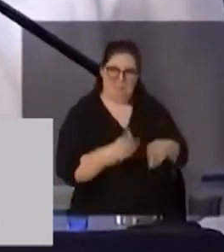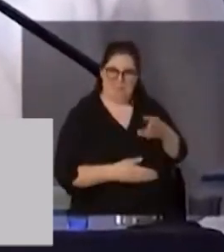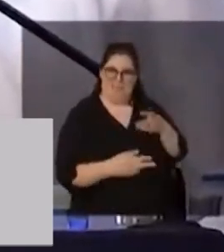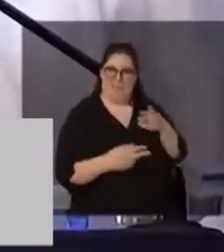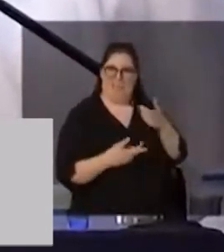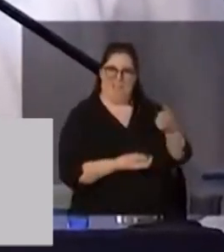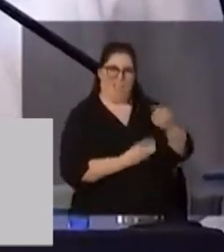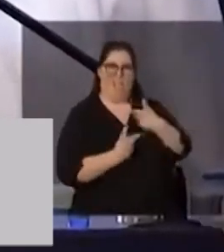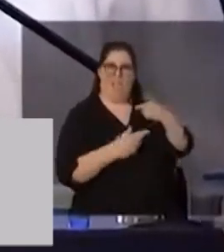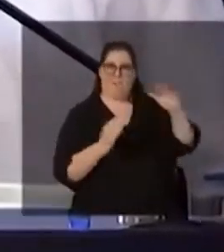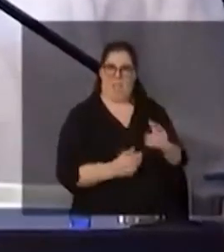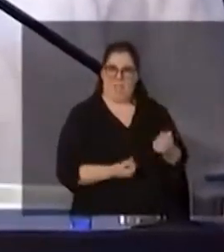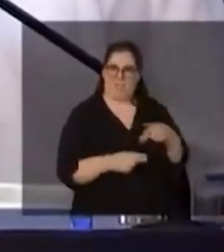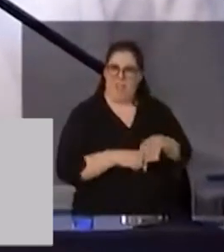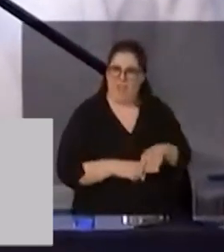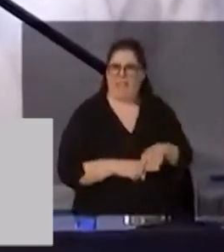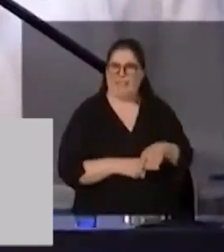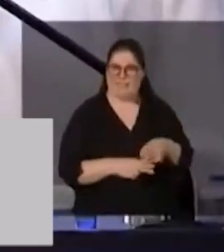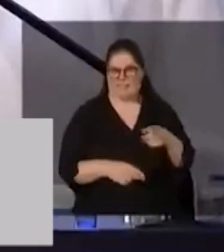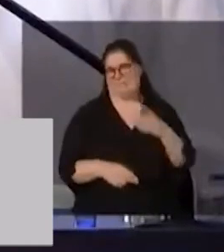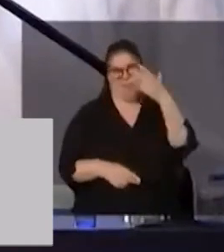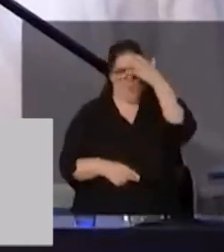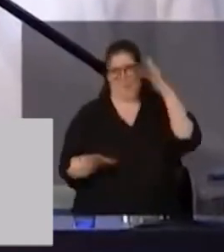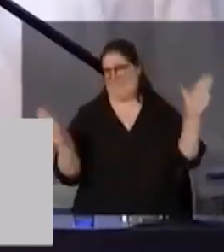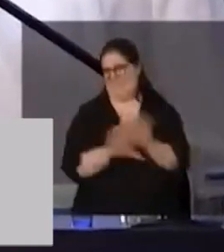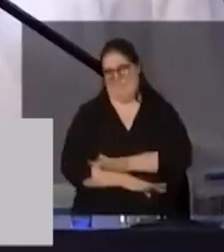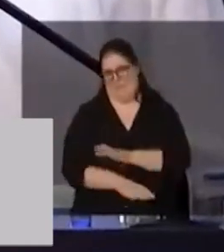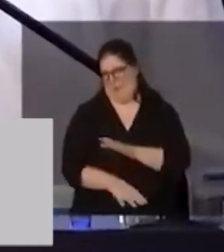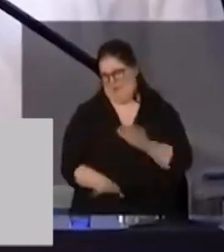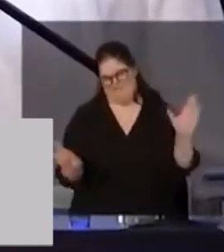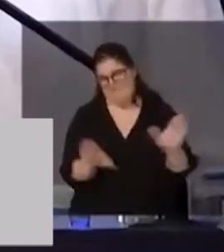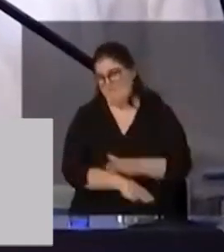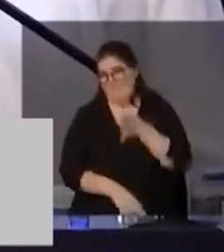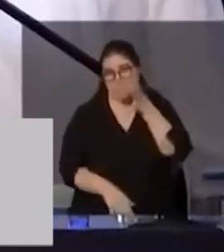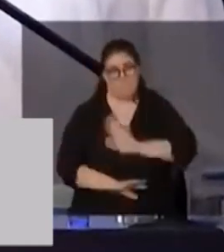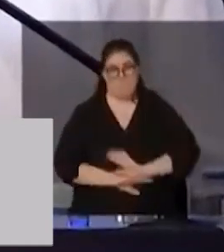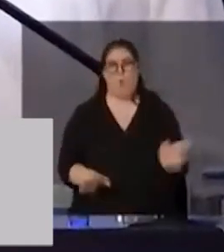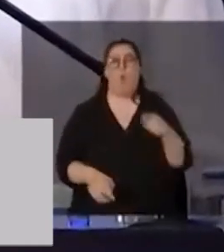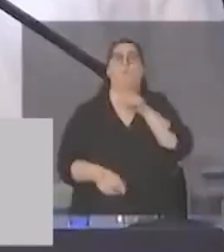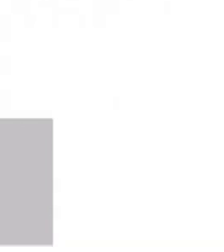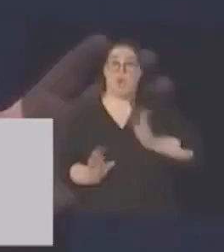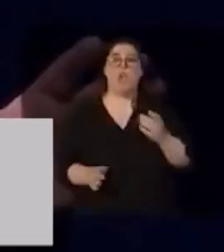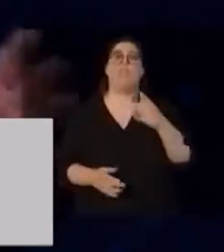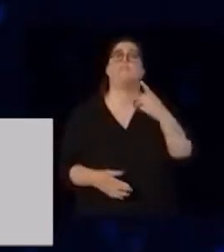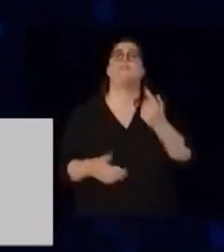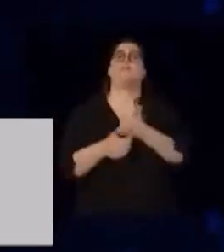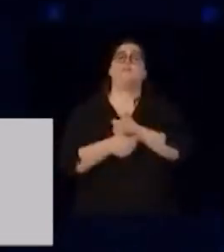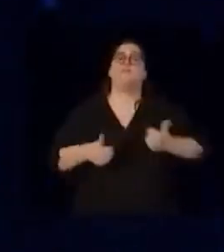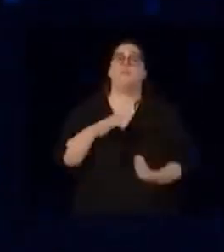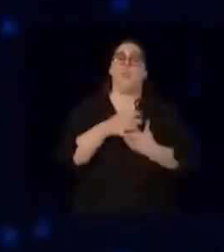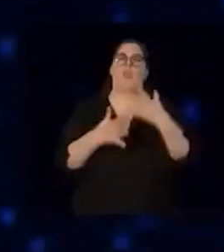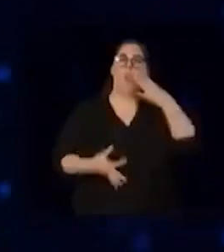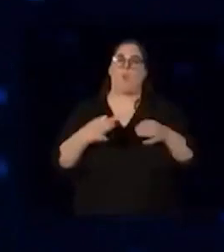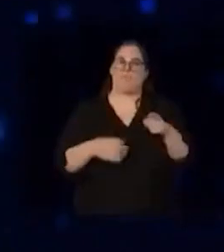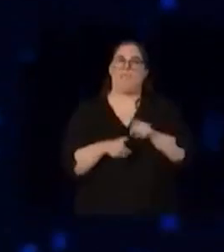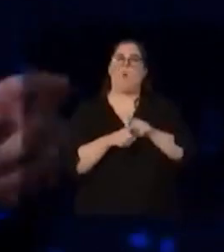reclamo popular. Patricia Bullrich se equivoca y muchísimo. Todas sus políticas implican represión. Schiaretti dijo